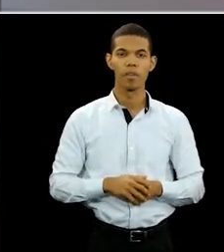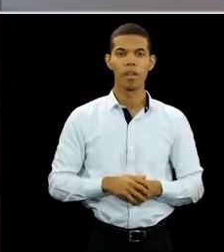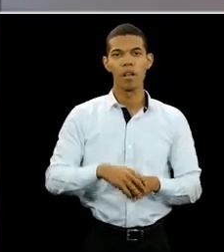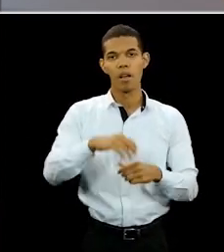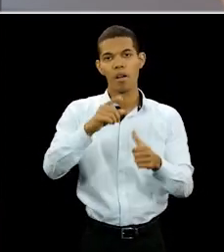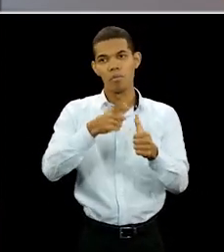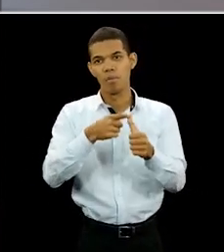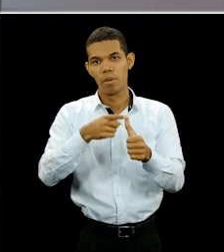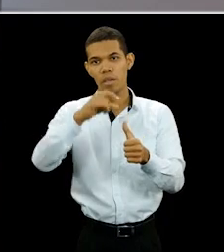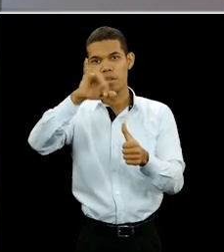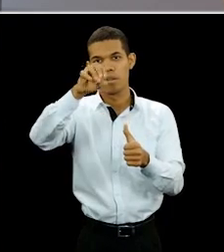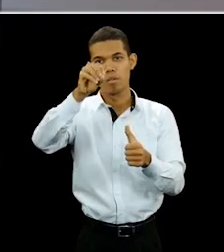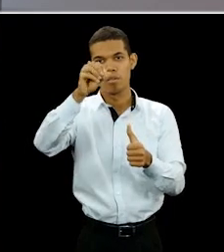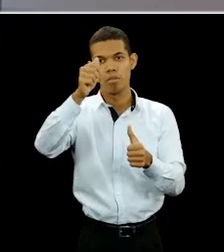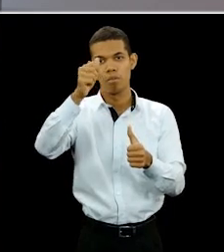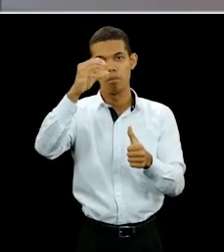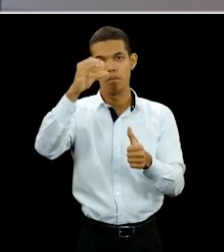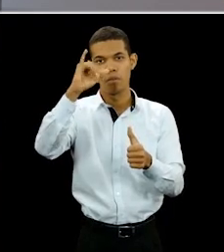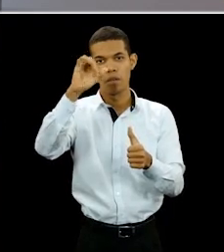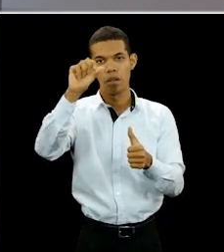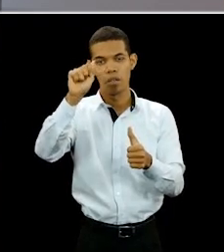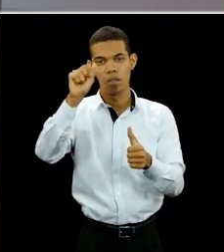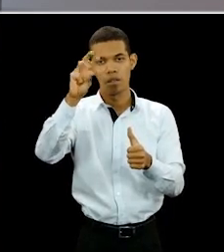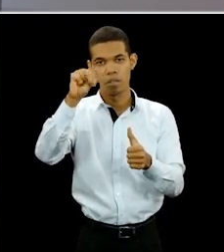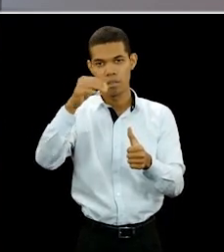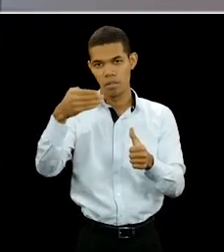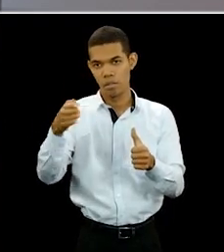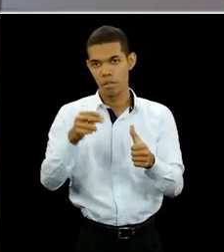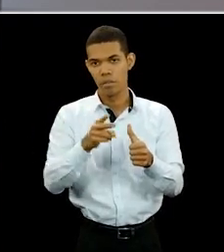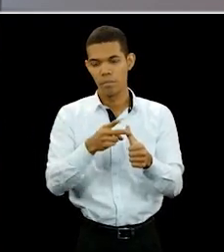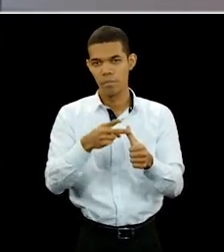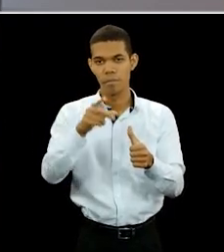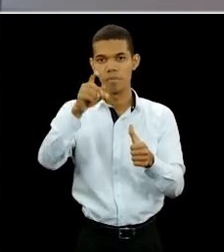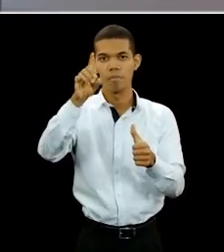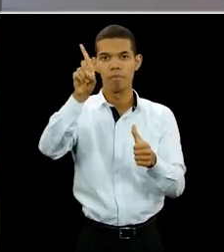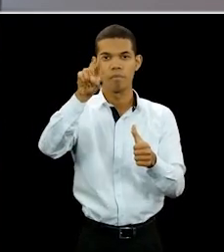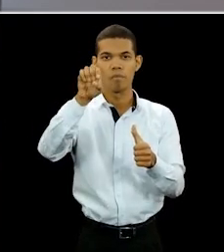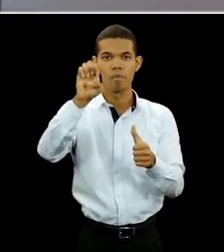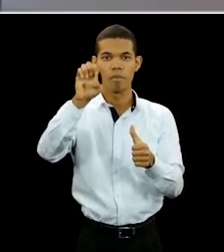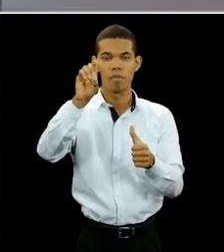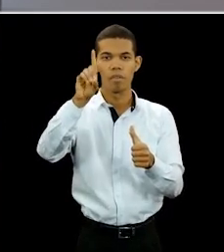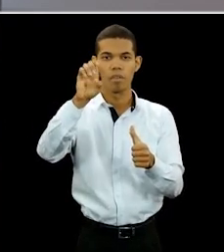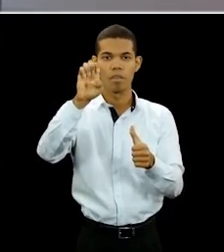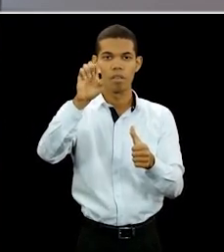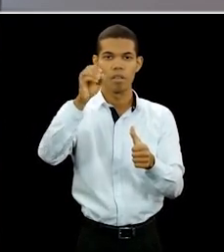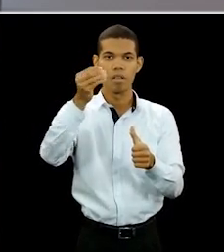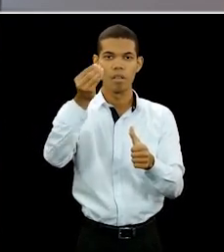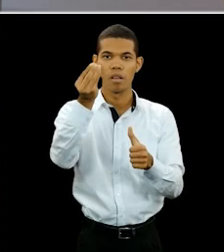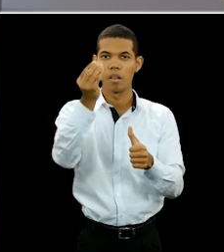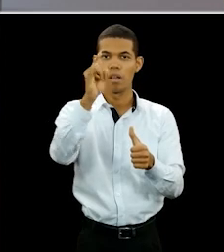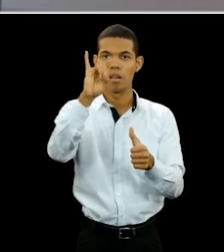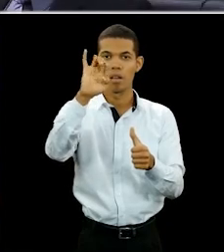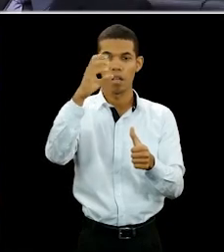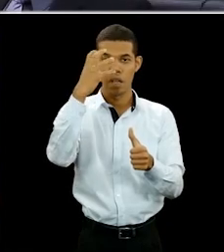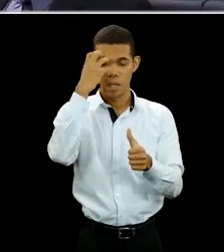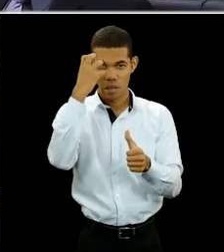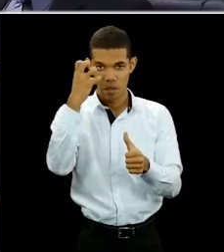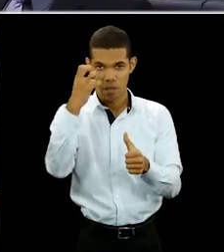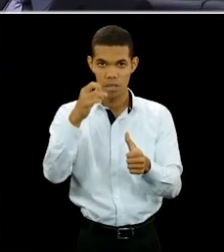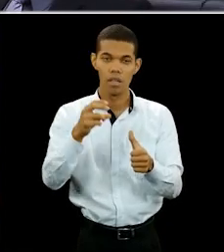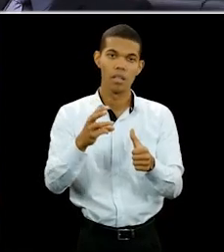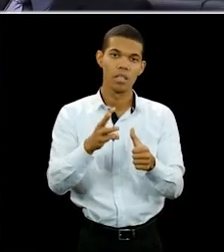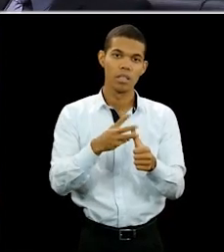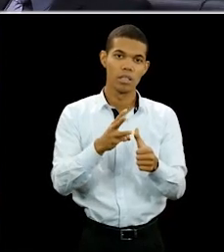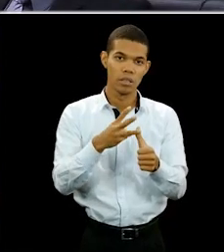Joaquín y sedequías pero Dios no envía solo a Jeremías muy interesante